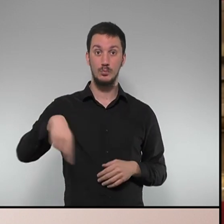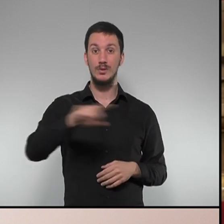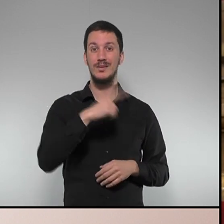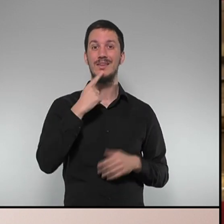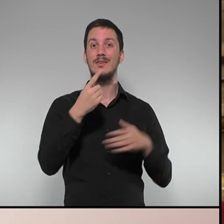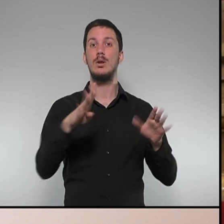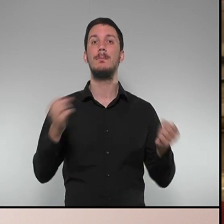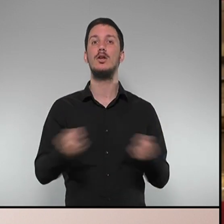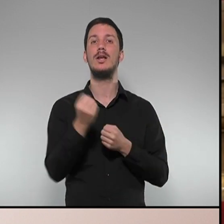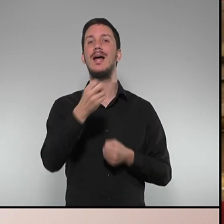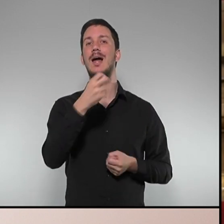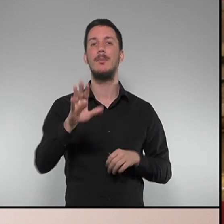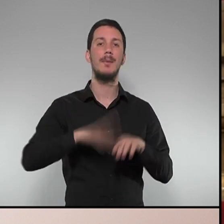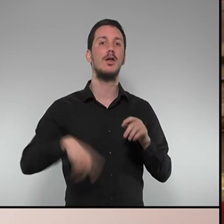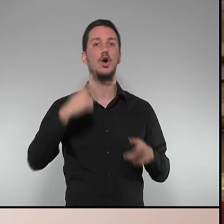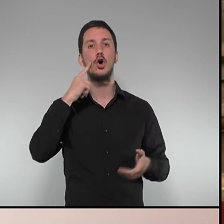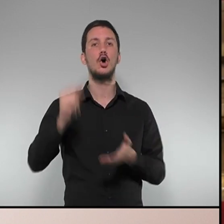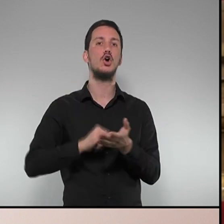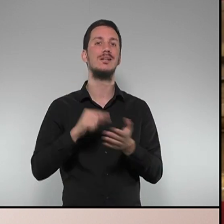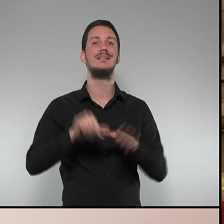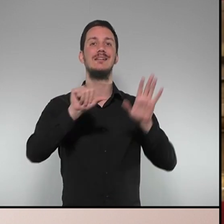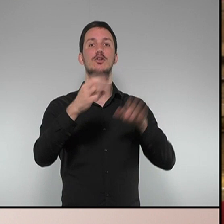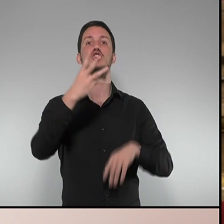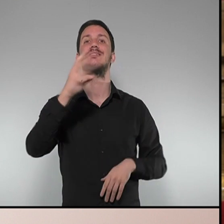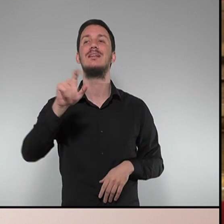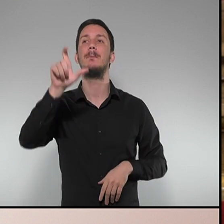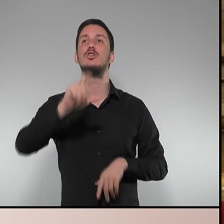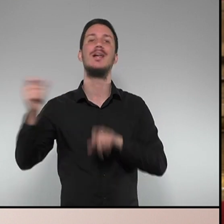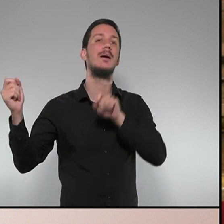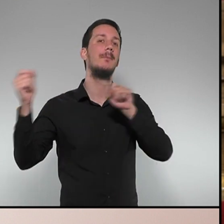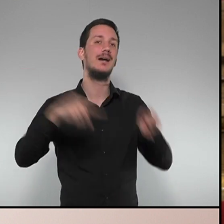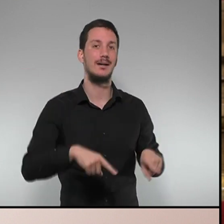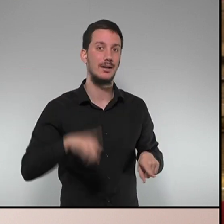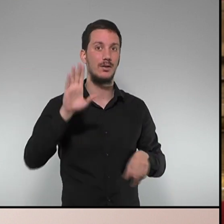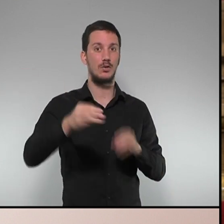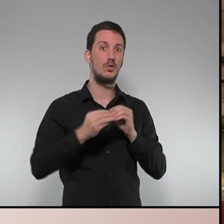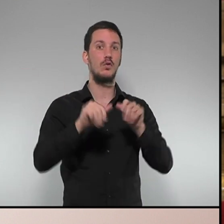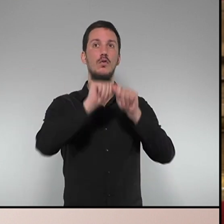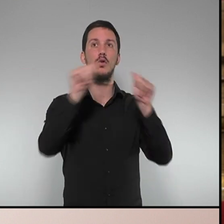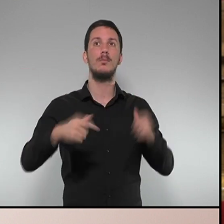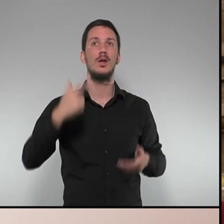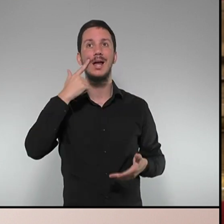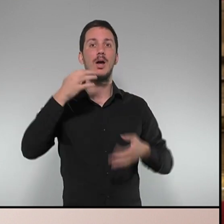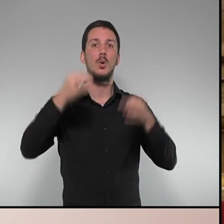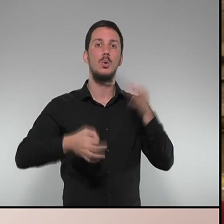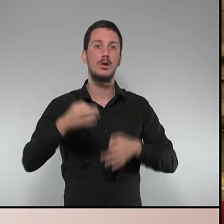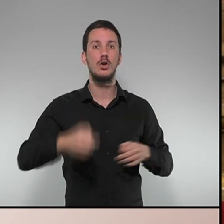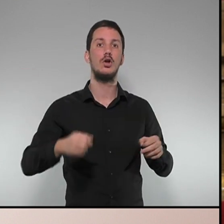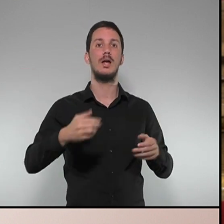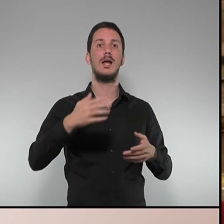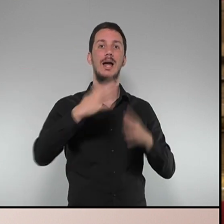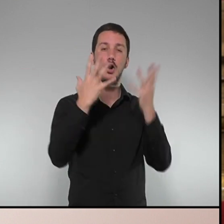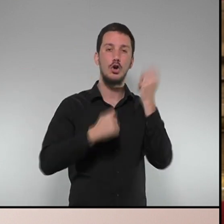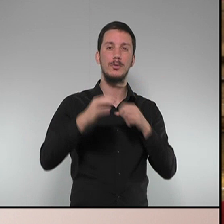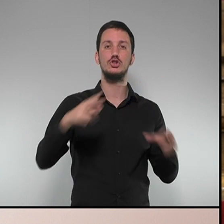19 millones de euros para contratar a 630 inmigrantes ilegales. Un auténtico despropósito jurídico, económico y social.